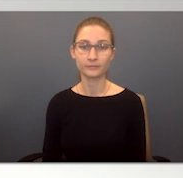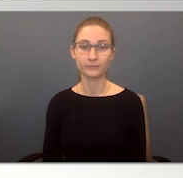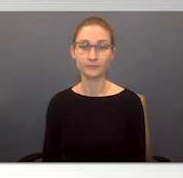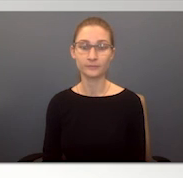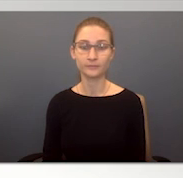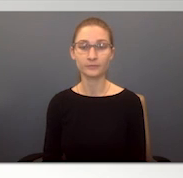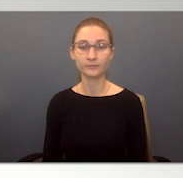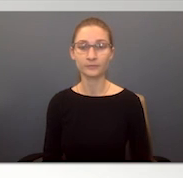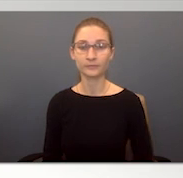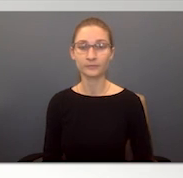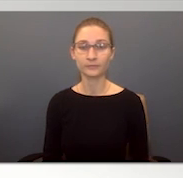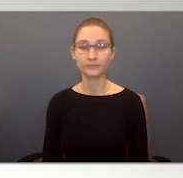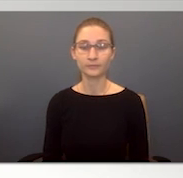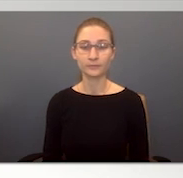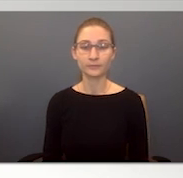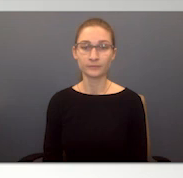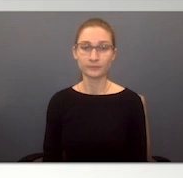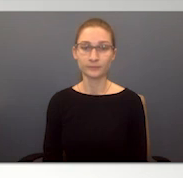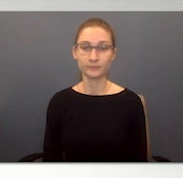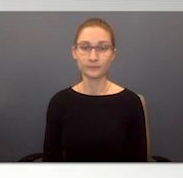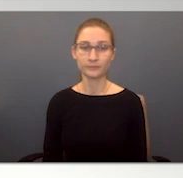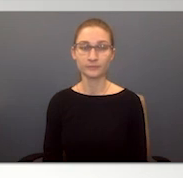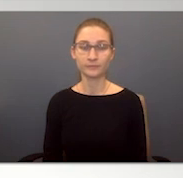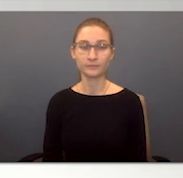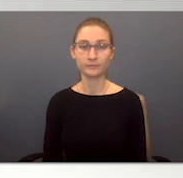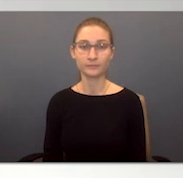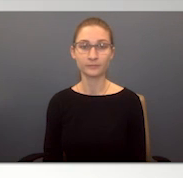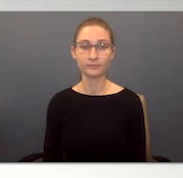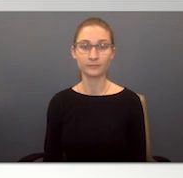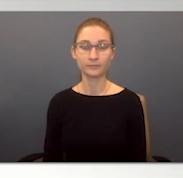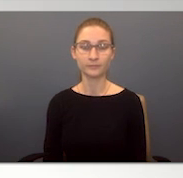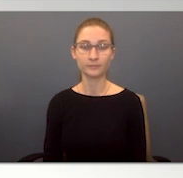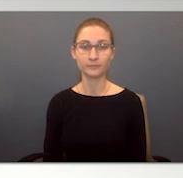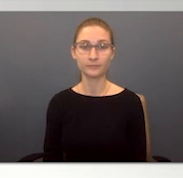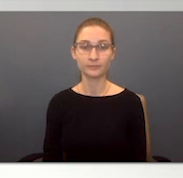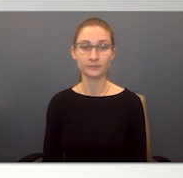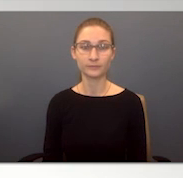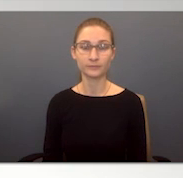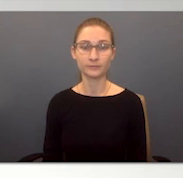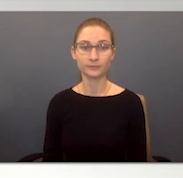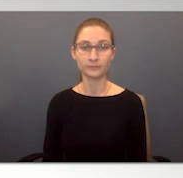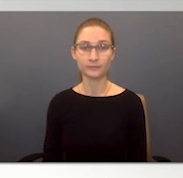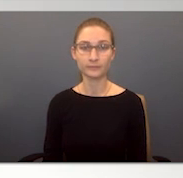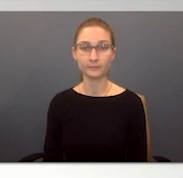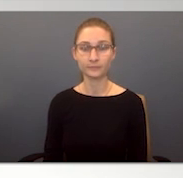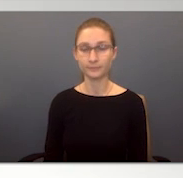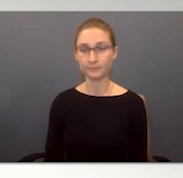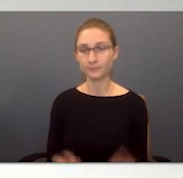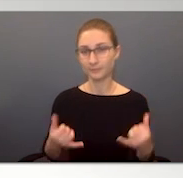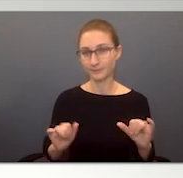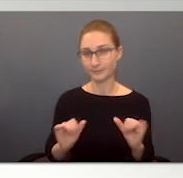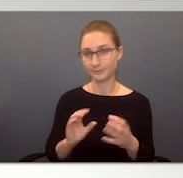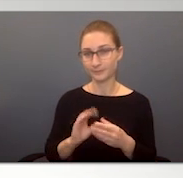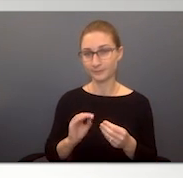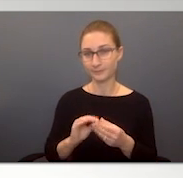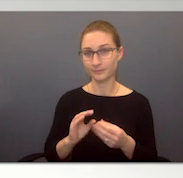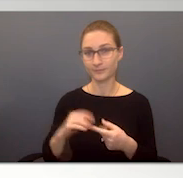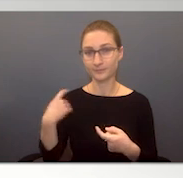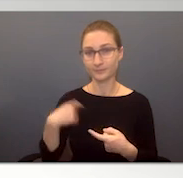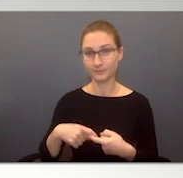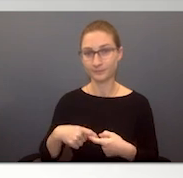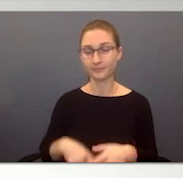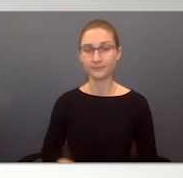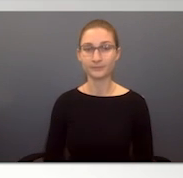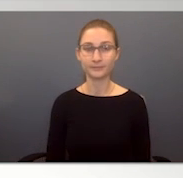estamos tanto en comunicación con ellos y tenemos que hacer. So, yo lo hago porque yo lo quiero